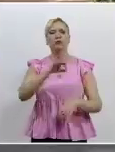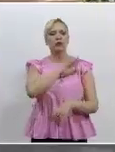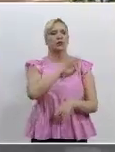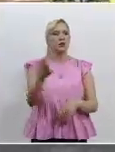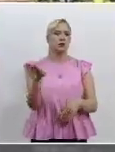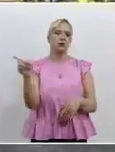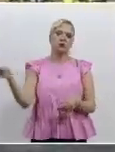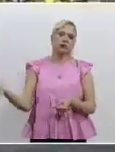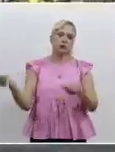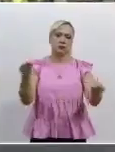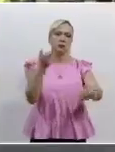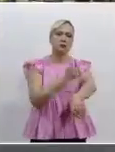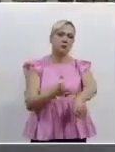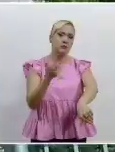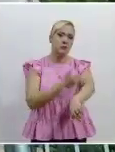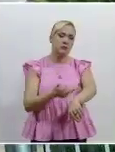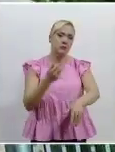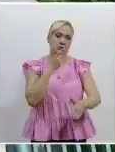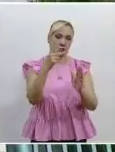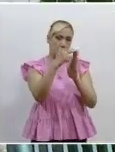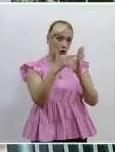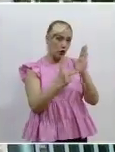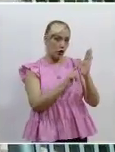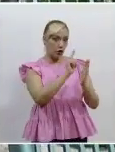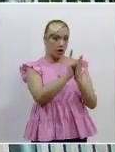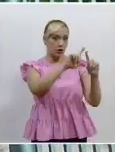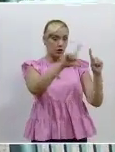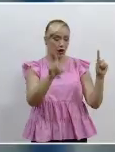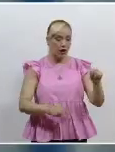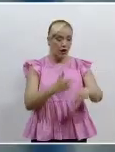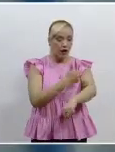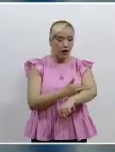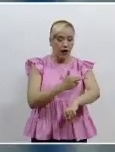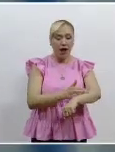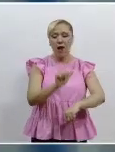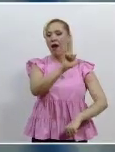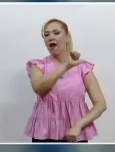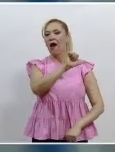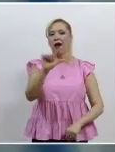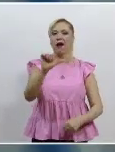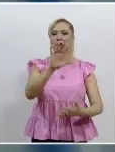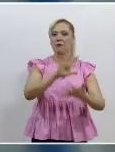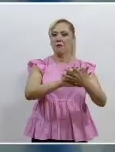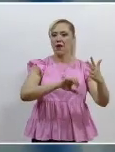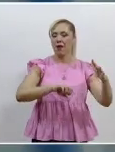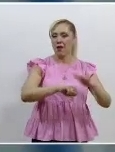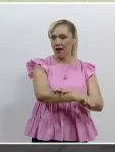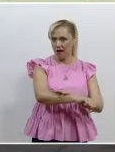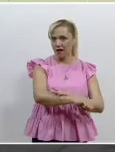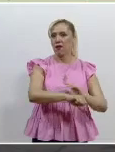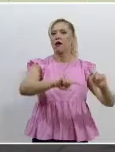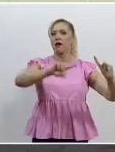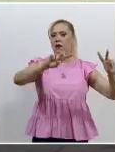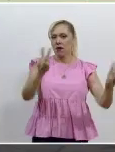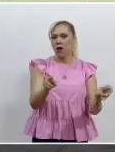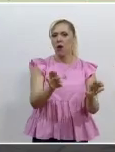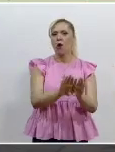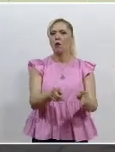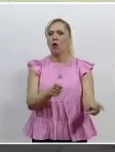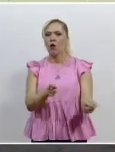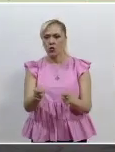se tramiten conforme a lo dispuesto en el Código Nacional de Procedimientos Penales, con excepción de los temas relacionados con el control de técnicas